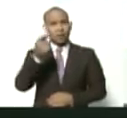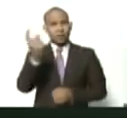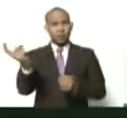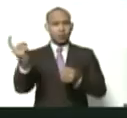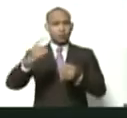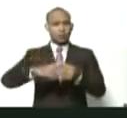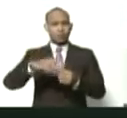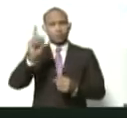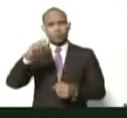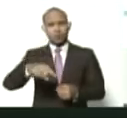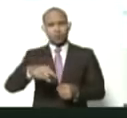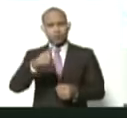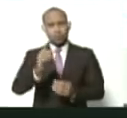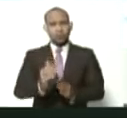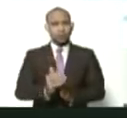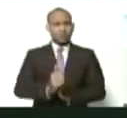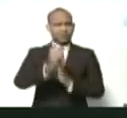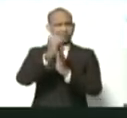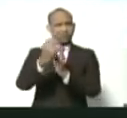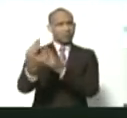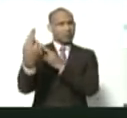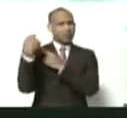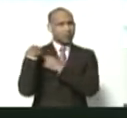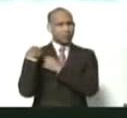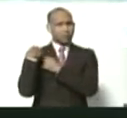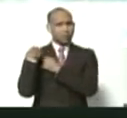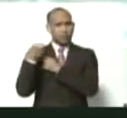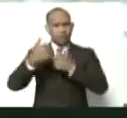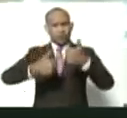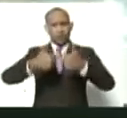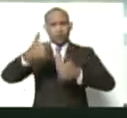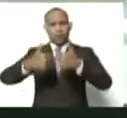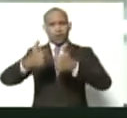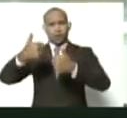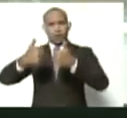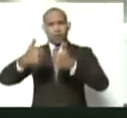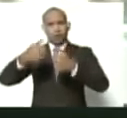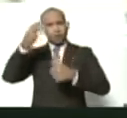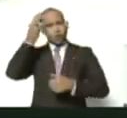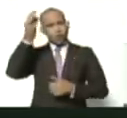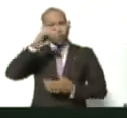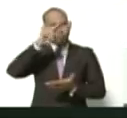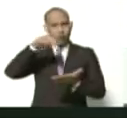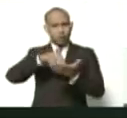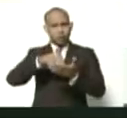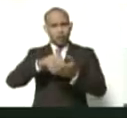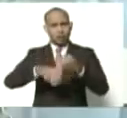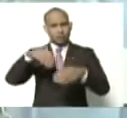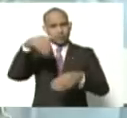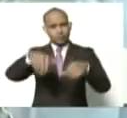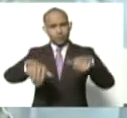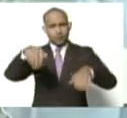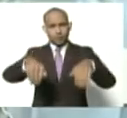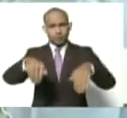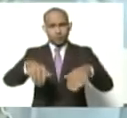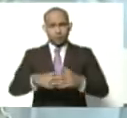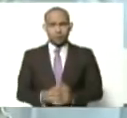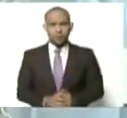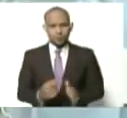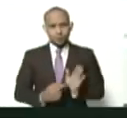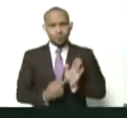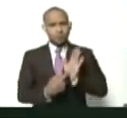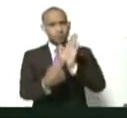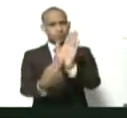y es la encargada de recibir las postulaciones para el Consejo Nacional Electoral y de